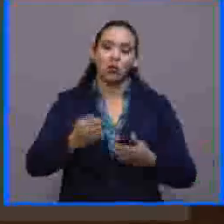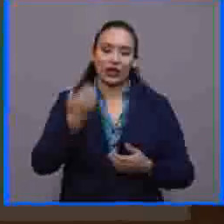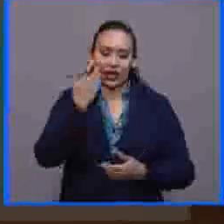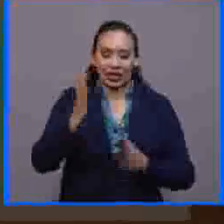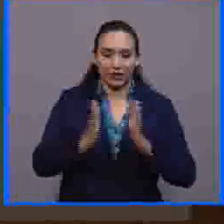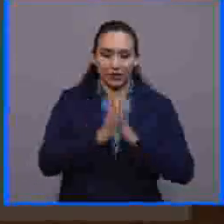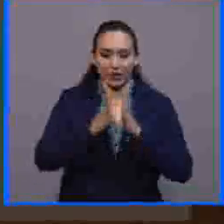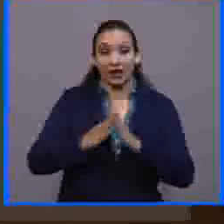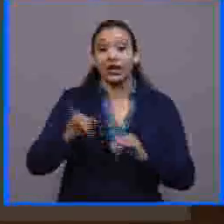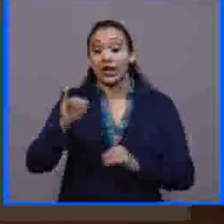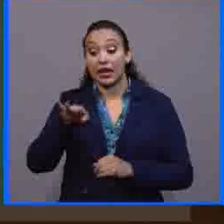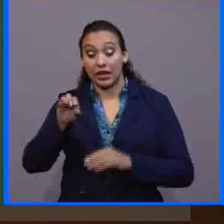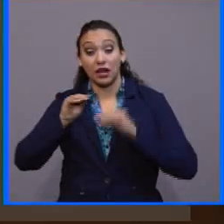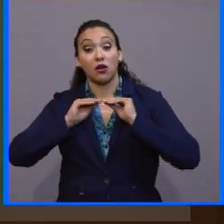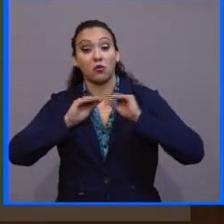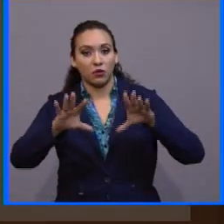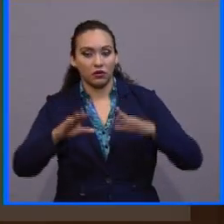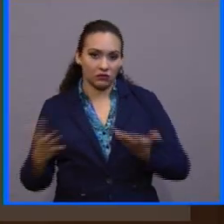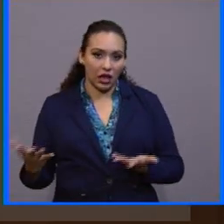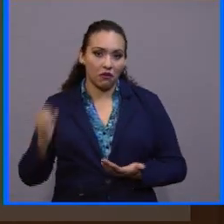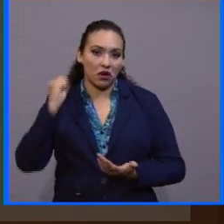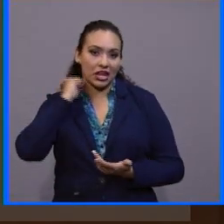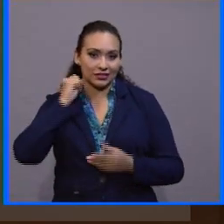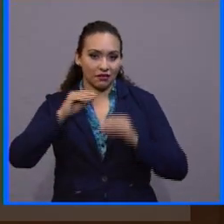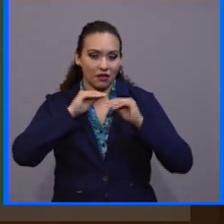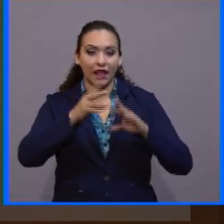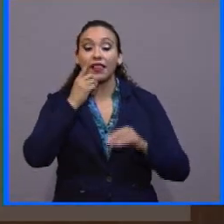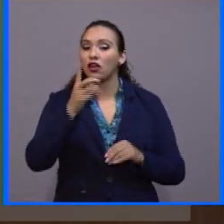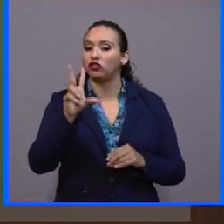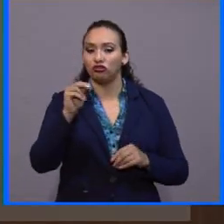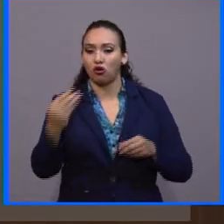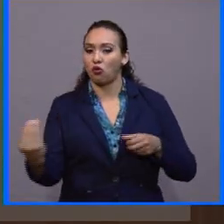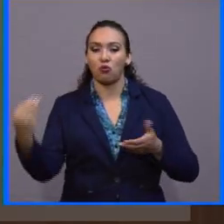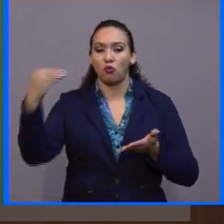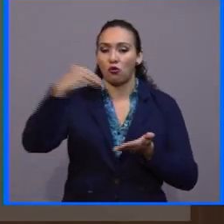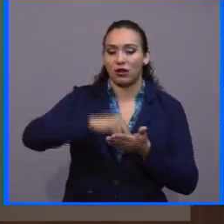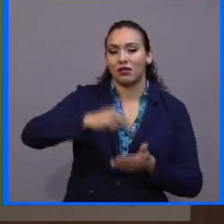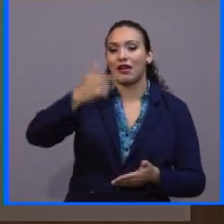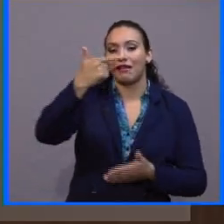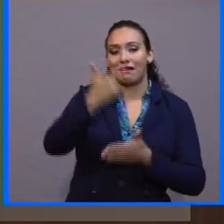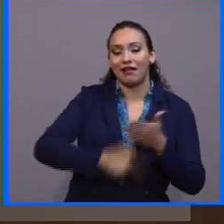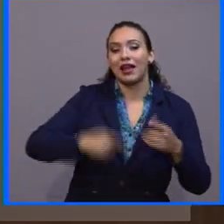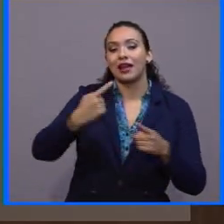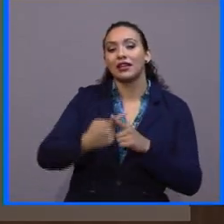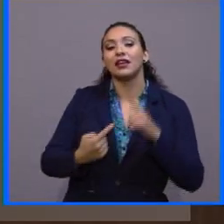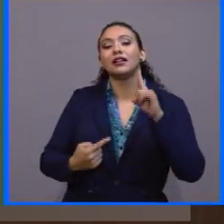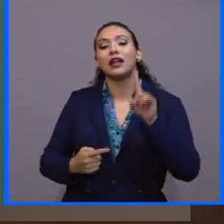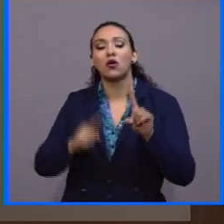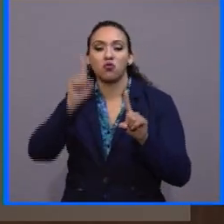el INE y la decisión del Senado de no incluir en las listas de aspirantes a una